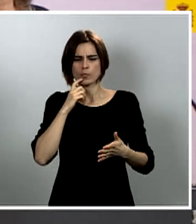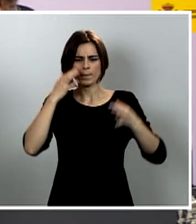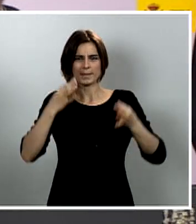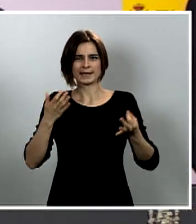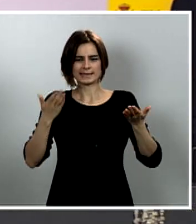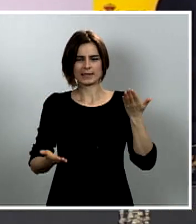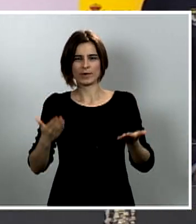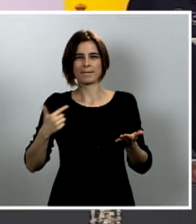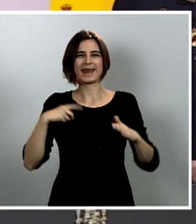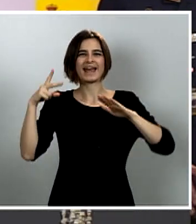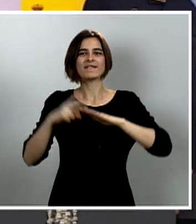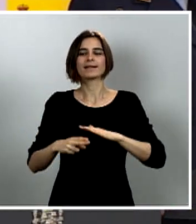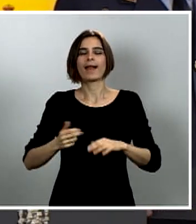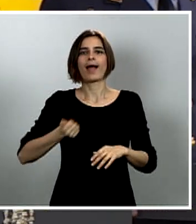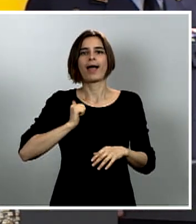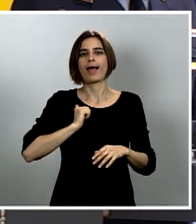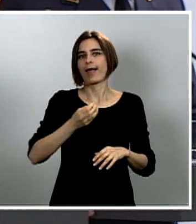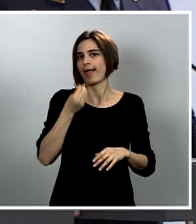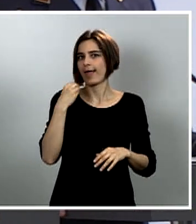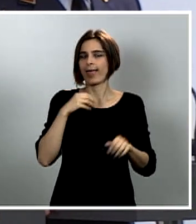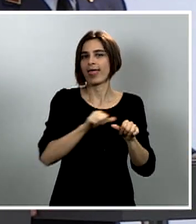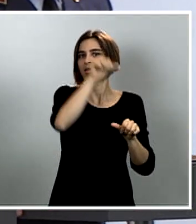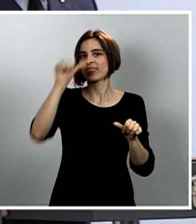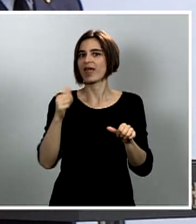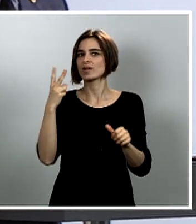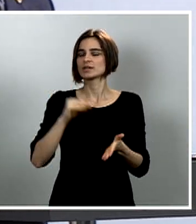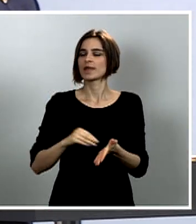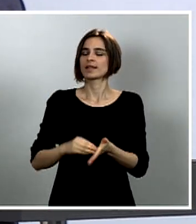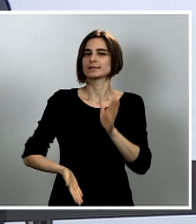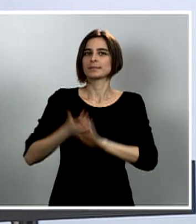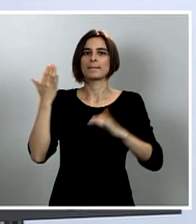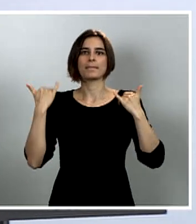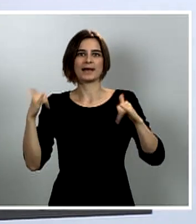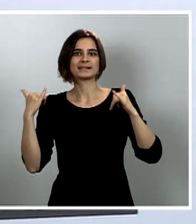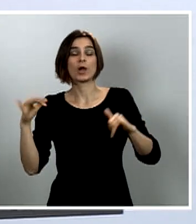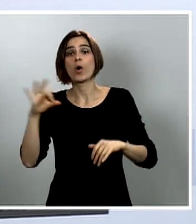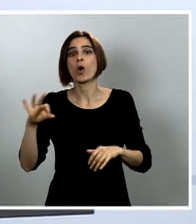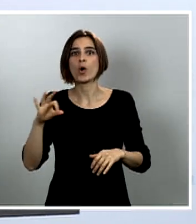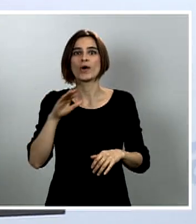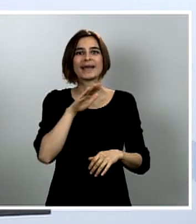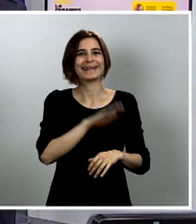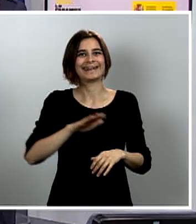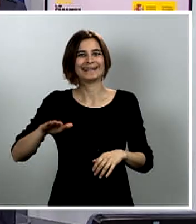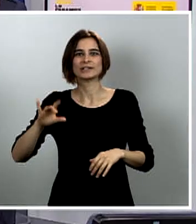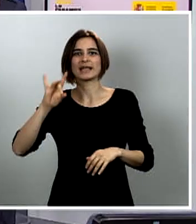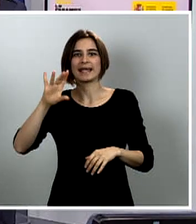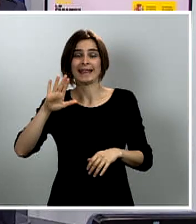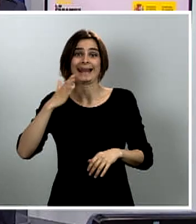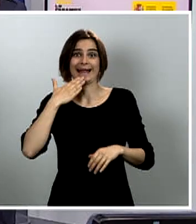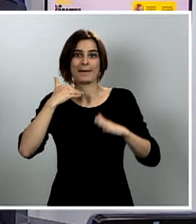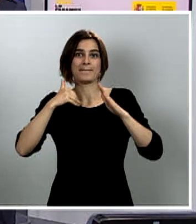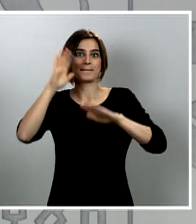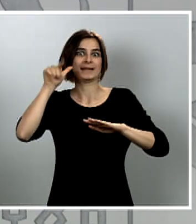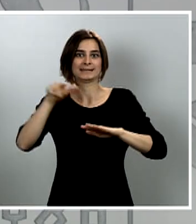o que los menores no pasen de los 14 años? ¿Hay alguna medida prevista? Primero el doctor. Bueno, en cuanto a la higiene, yo creo que se han ido